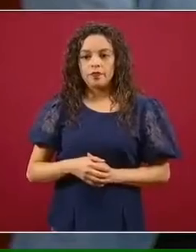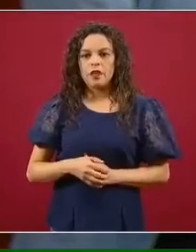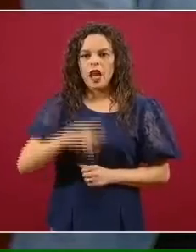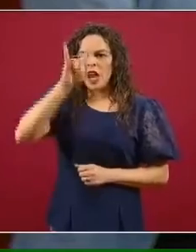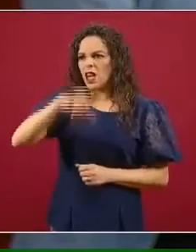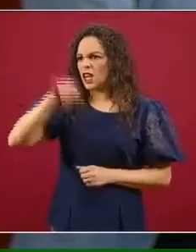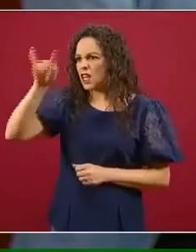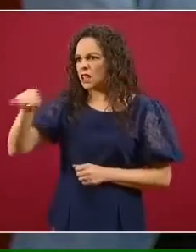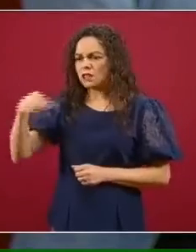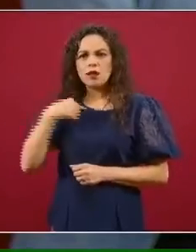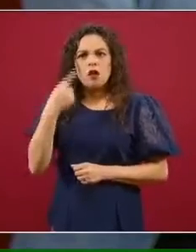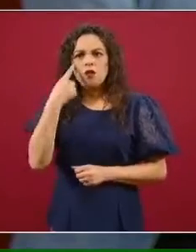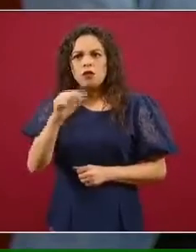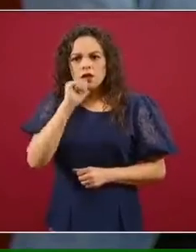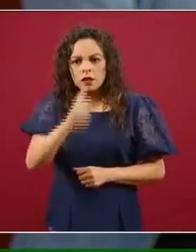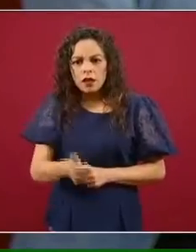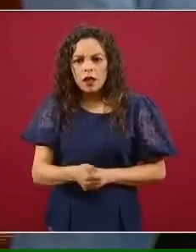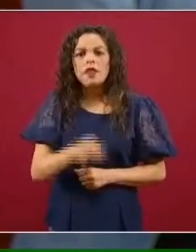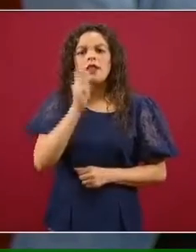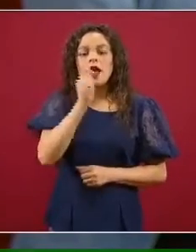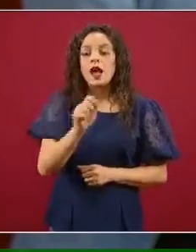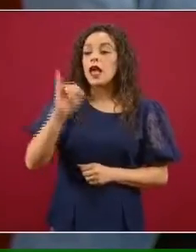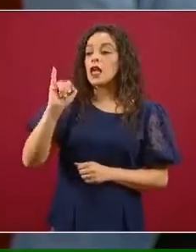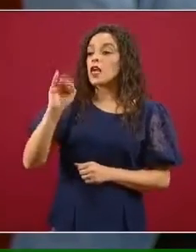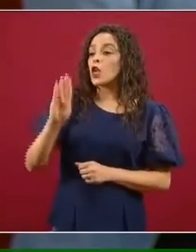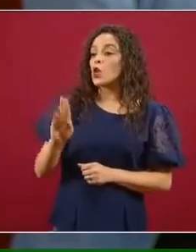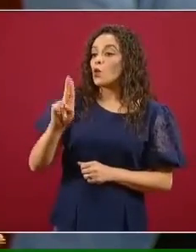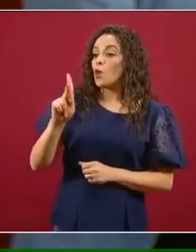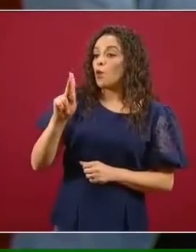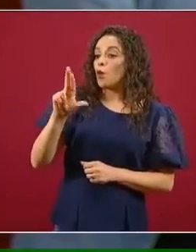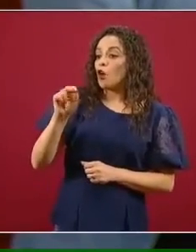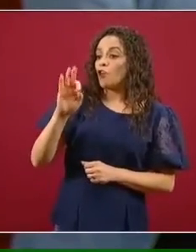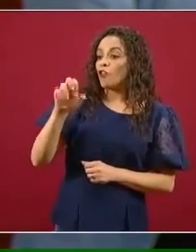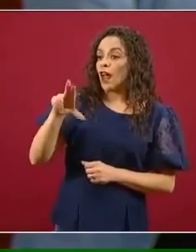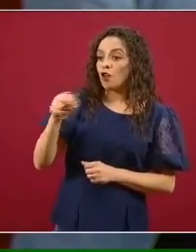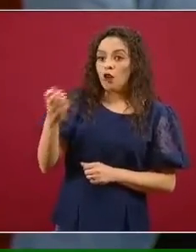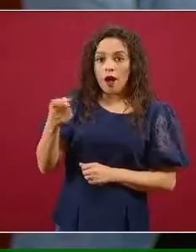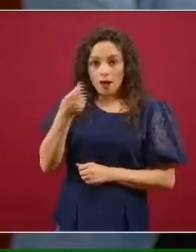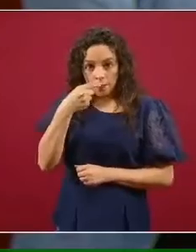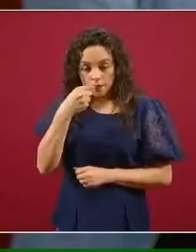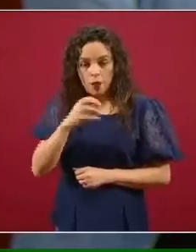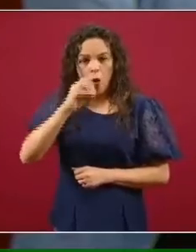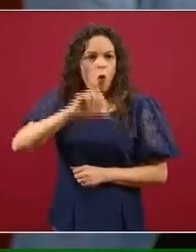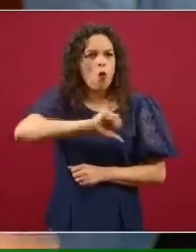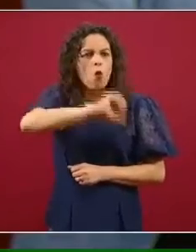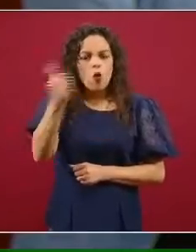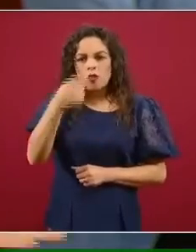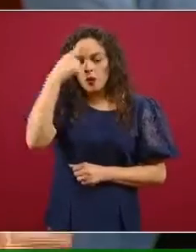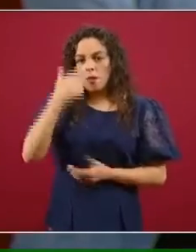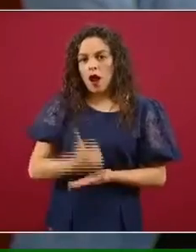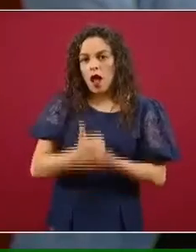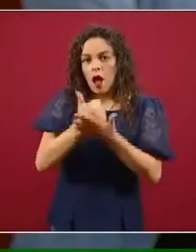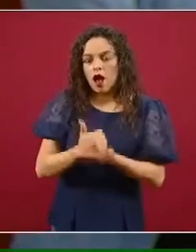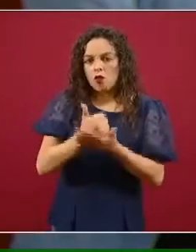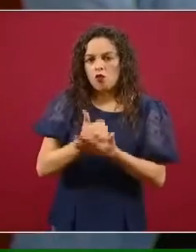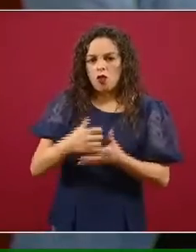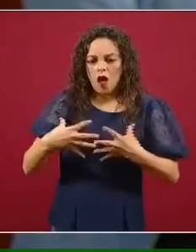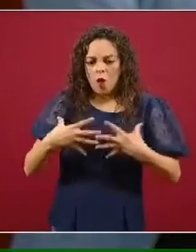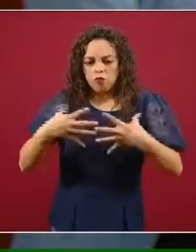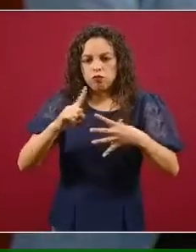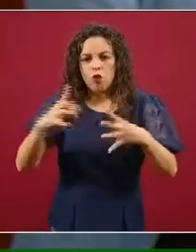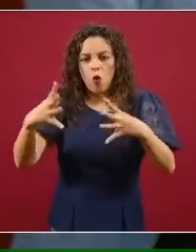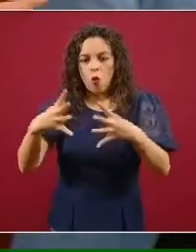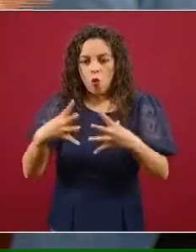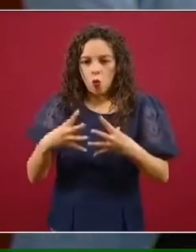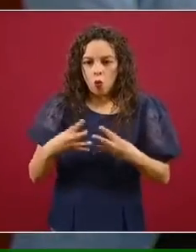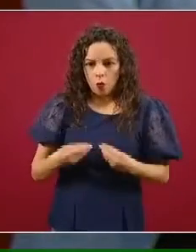el ibuprofeno, ¿no? O algún otro tipo de desinflamatorios. Entonces, pues aprovechando